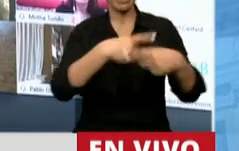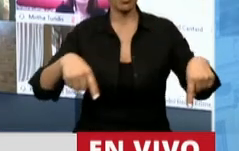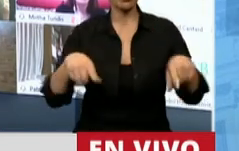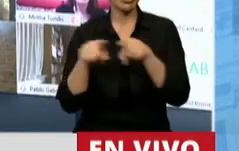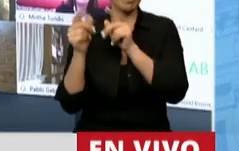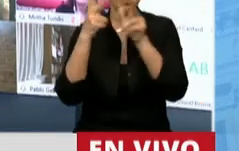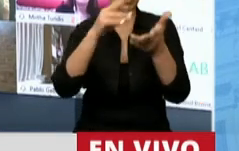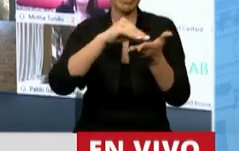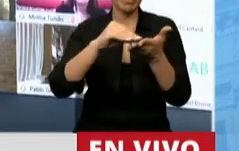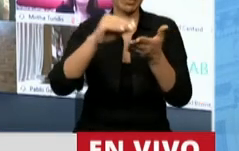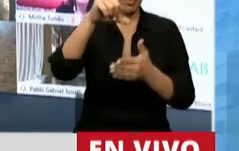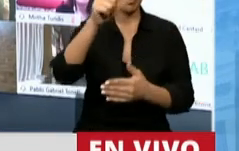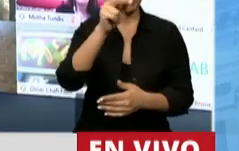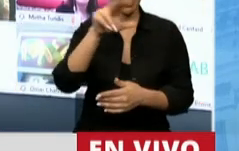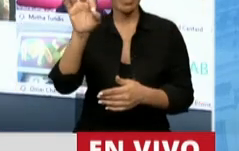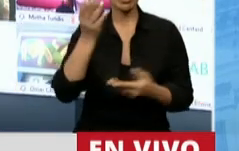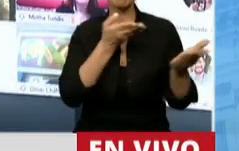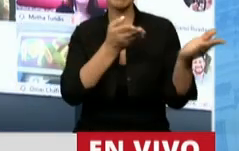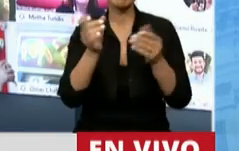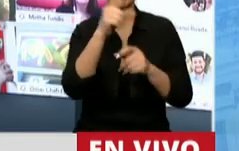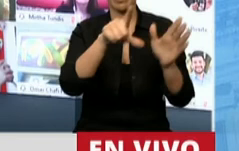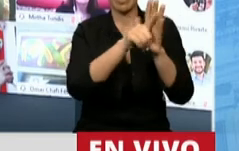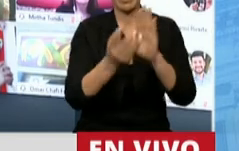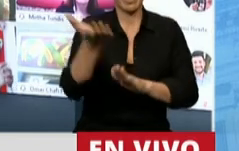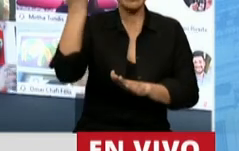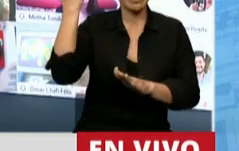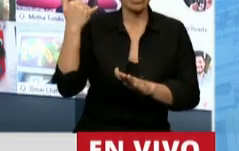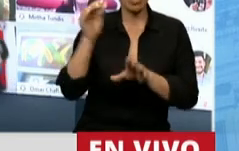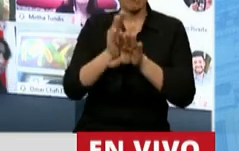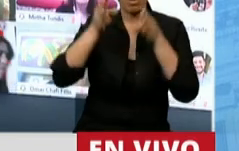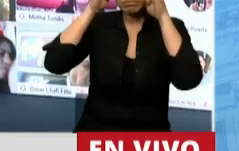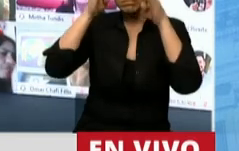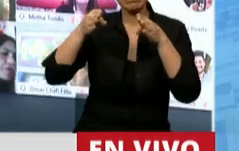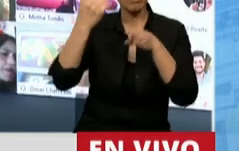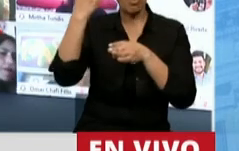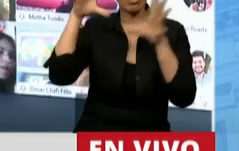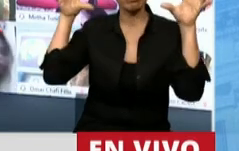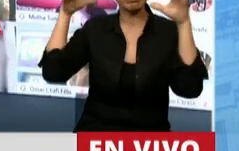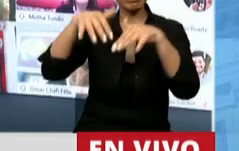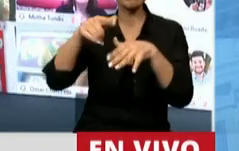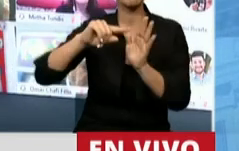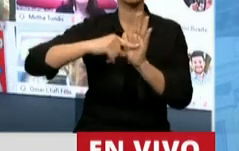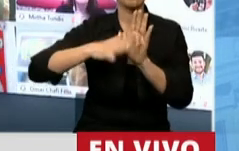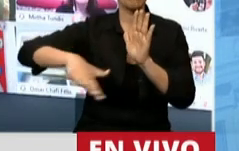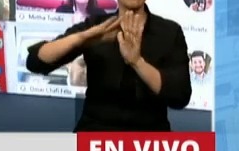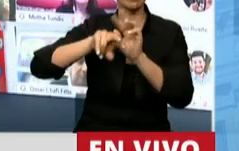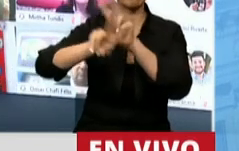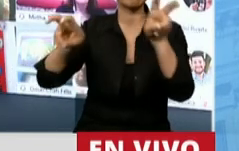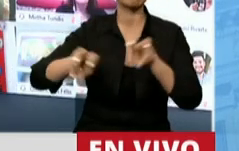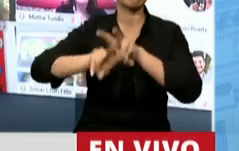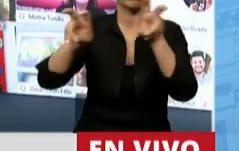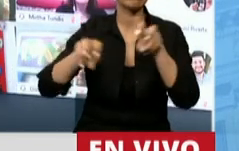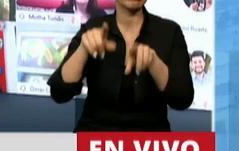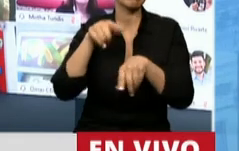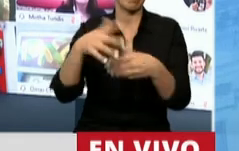dijo el diputado Carro, los beneficios de la ley anterior estaban concentrados en la ciudad de Buenos Aires, que